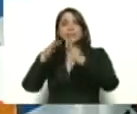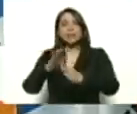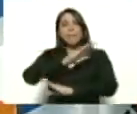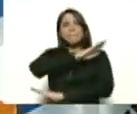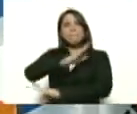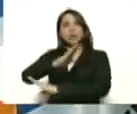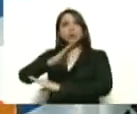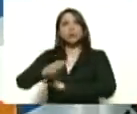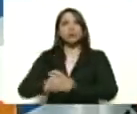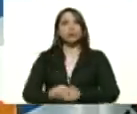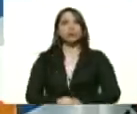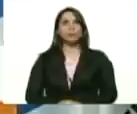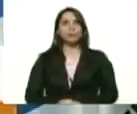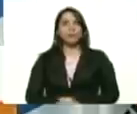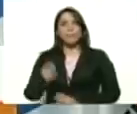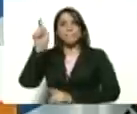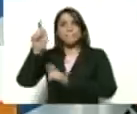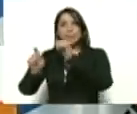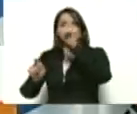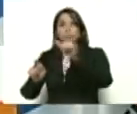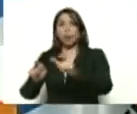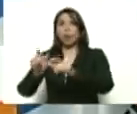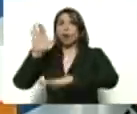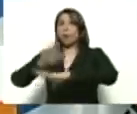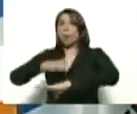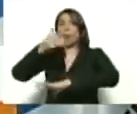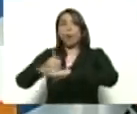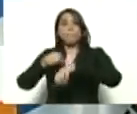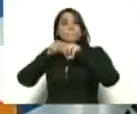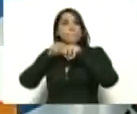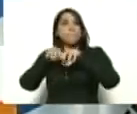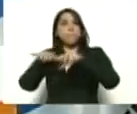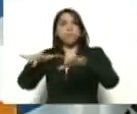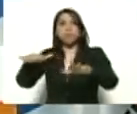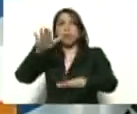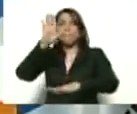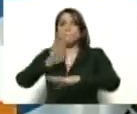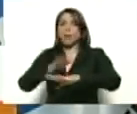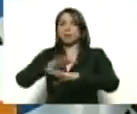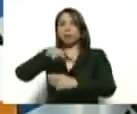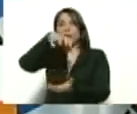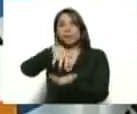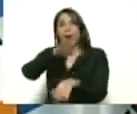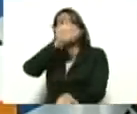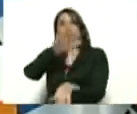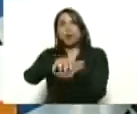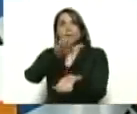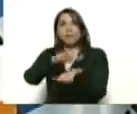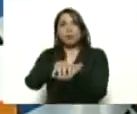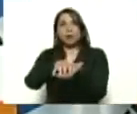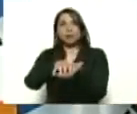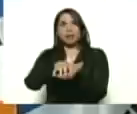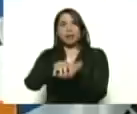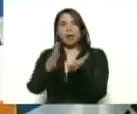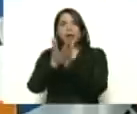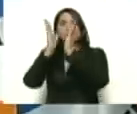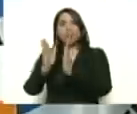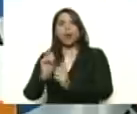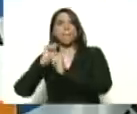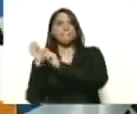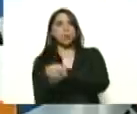imputado a los involucrados en el caso del contagio múltiple ocurrido en el estado Nueva Esparta, en una academia de